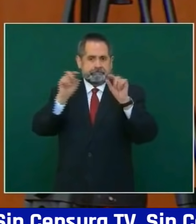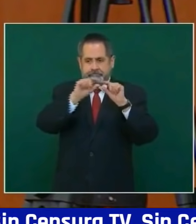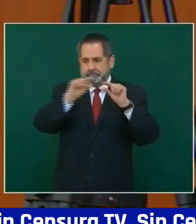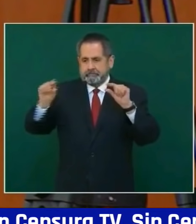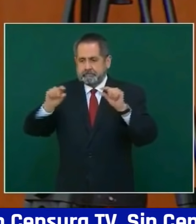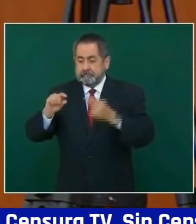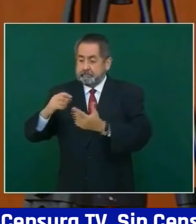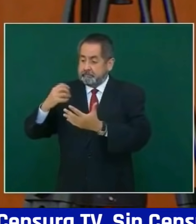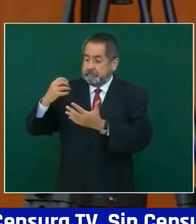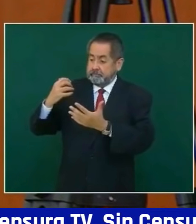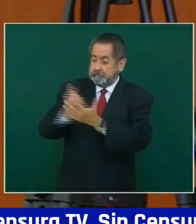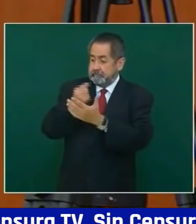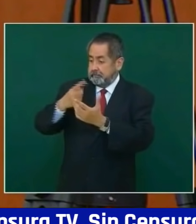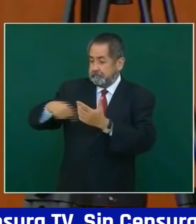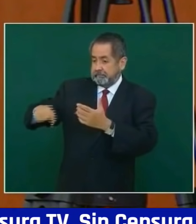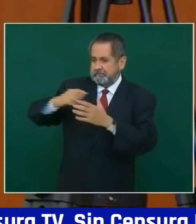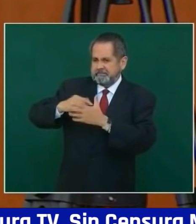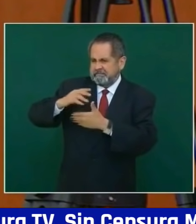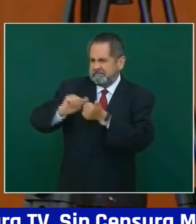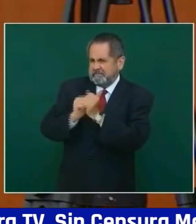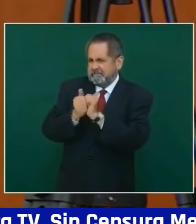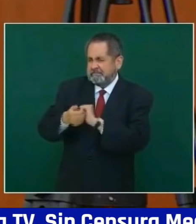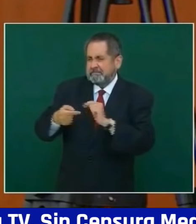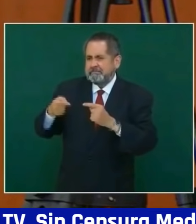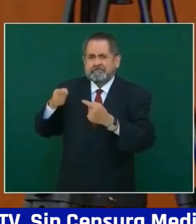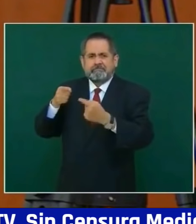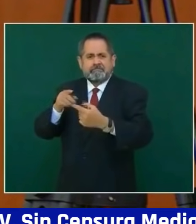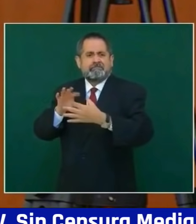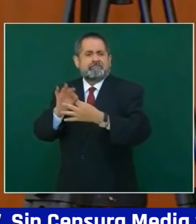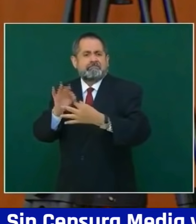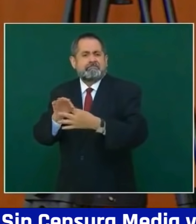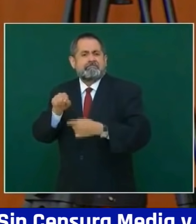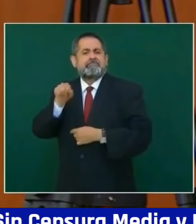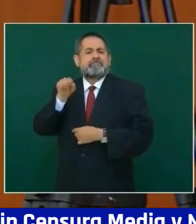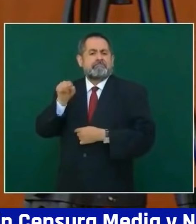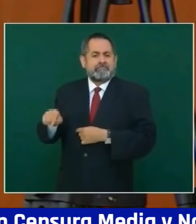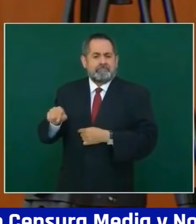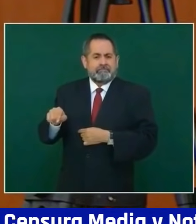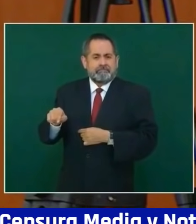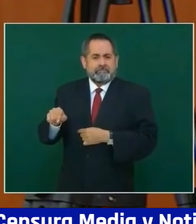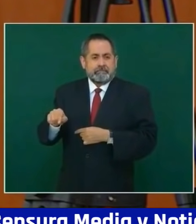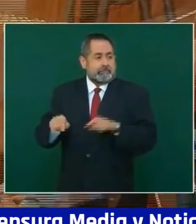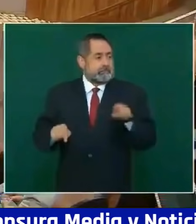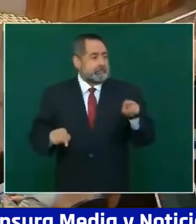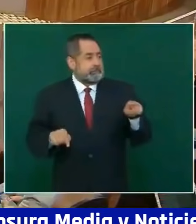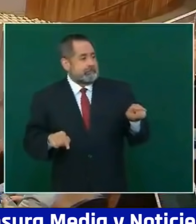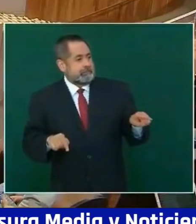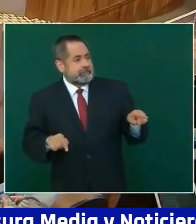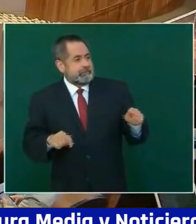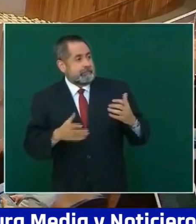el triunfo de la reacción es moralmente imposible.